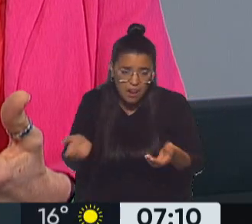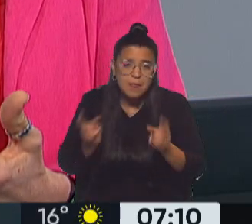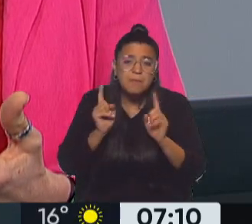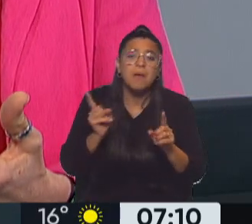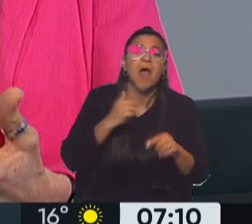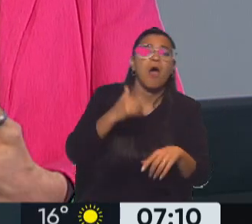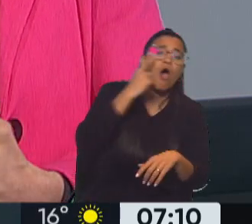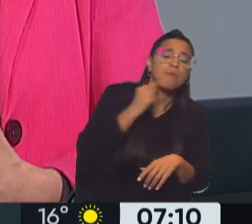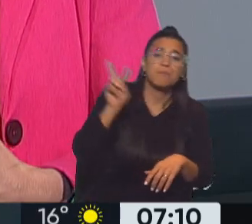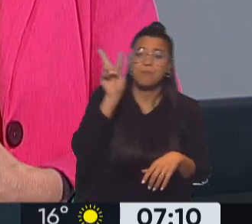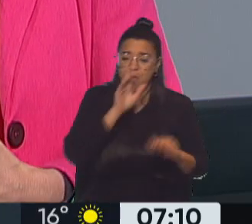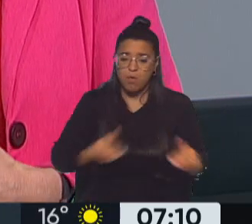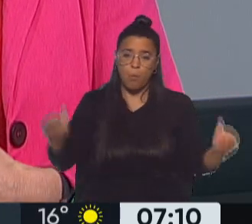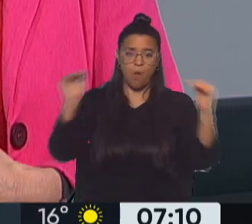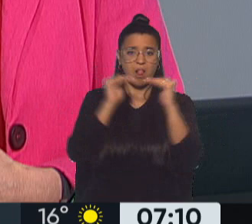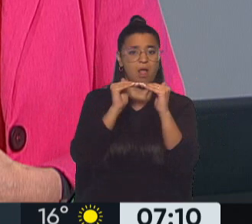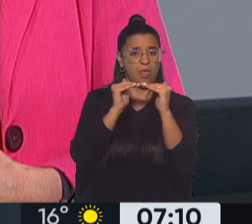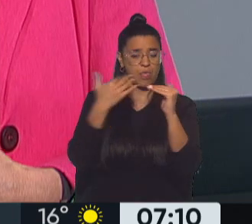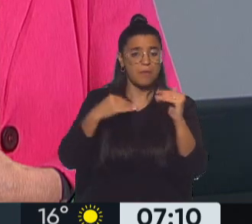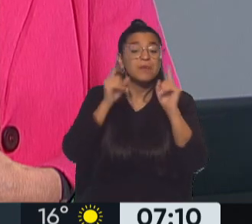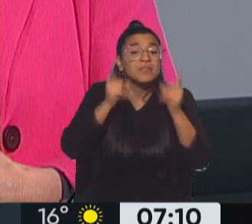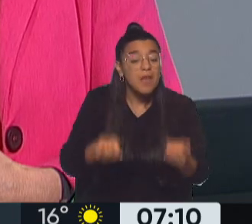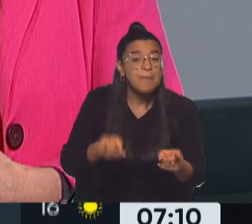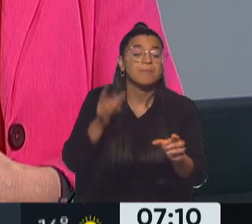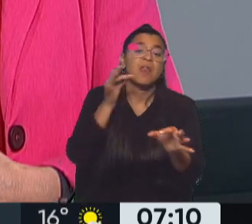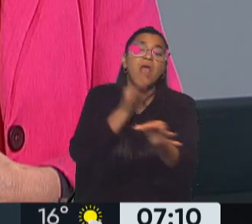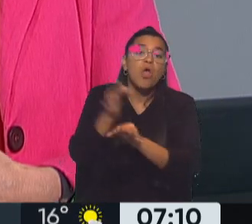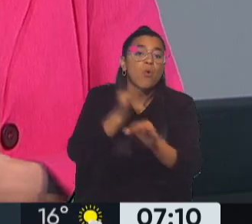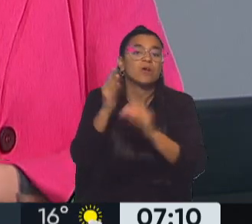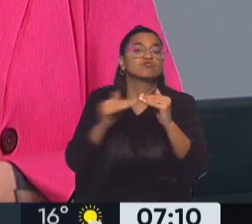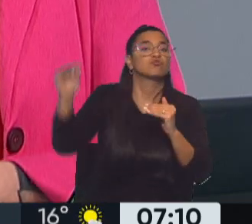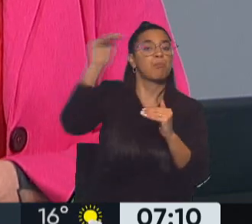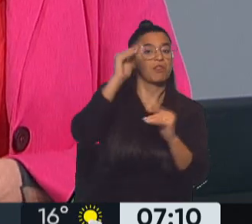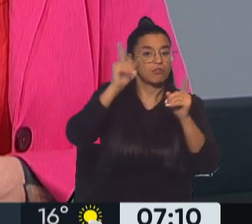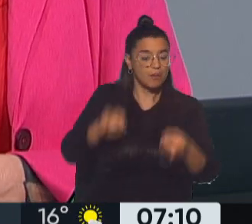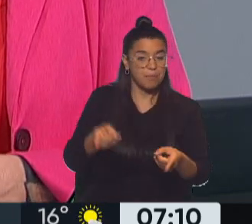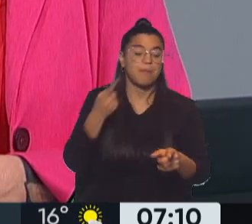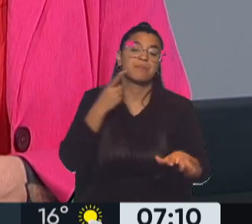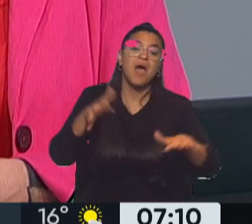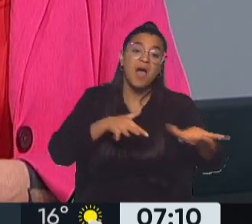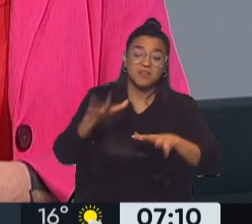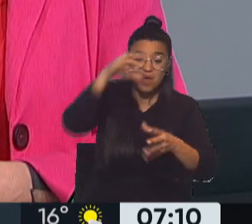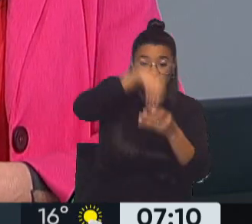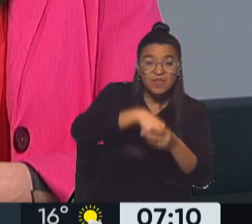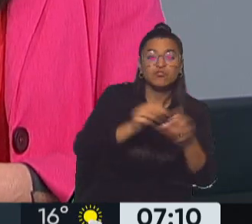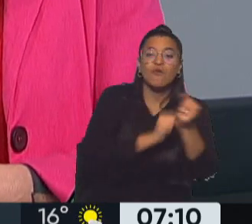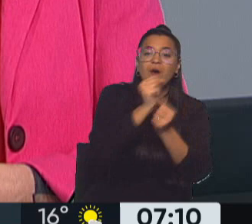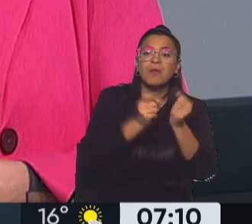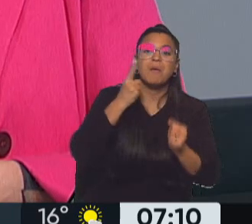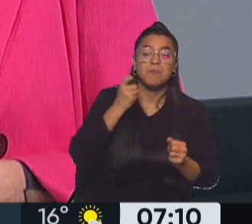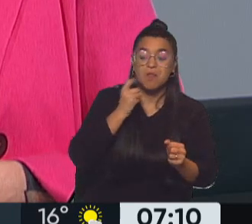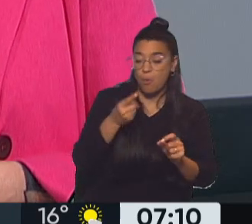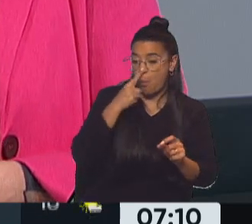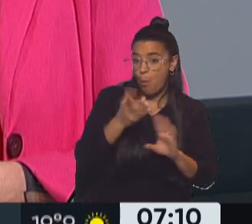a hombres y mujeres, pero también hasta la educación superior. De hecho, la actividad fue en una fábrica de Pilar y una de las